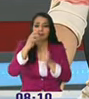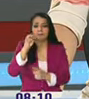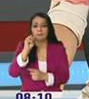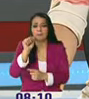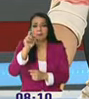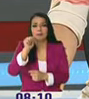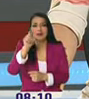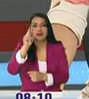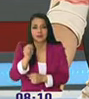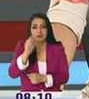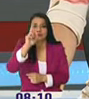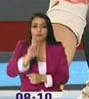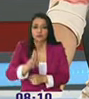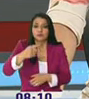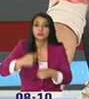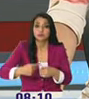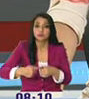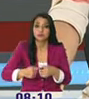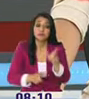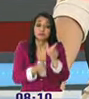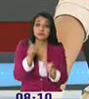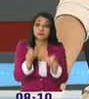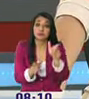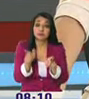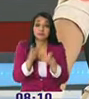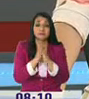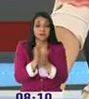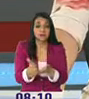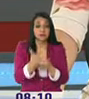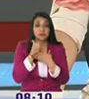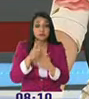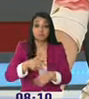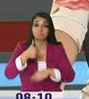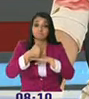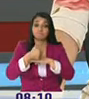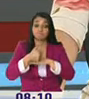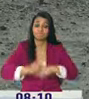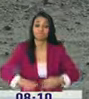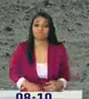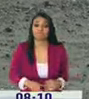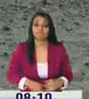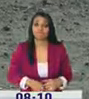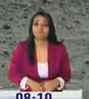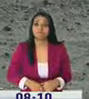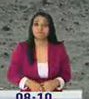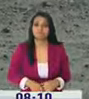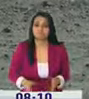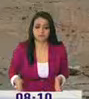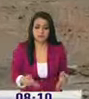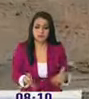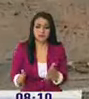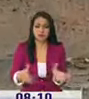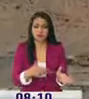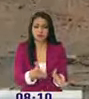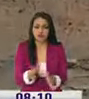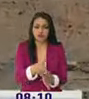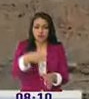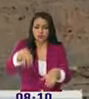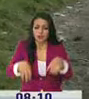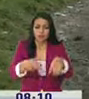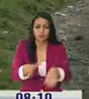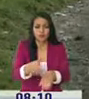esto es al sur de la capital. Los moradores están solicitando ayuda de las autoridades. calles con piedras, tierra, varios huecos y